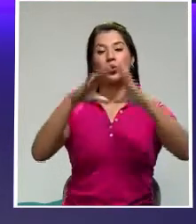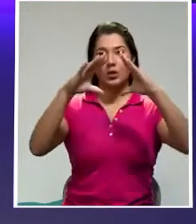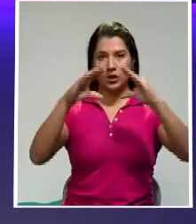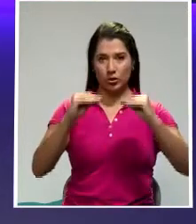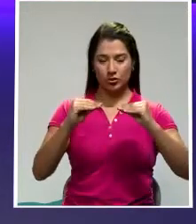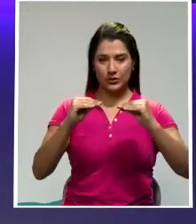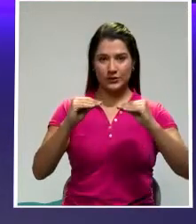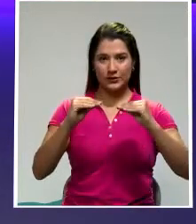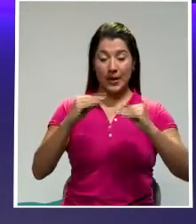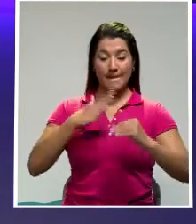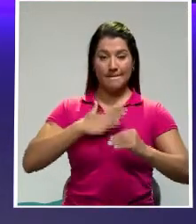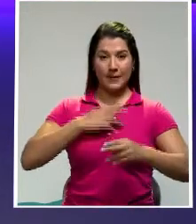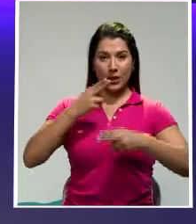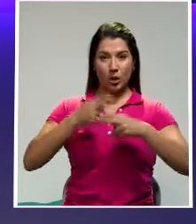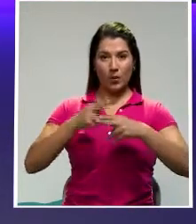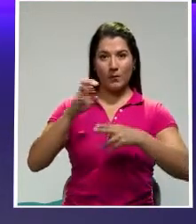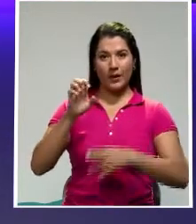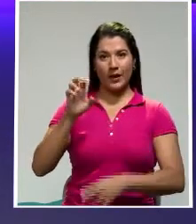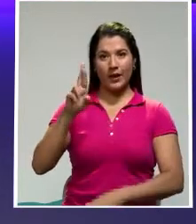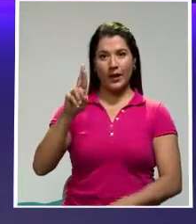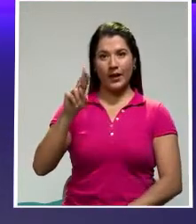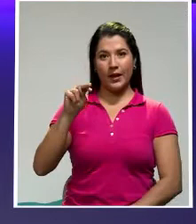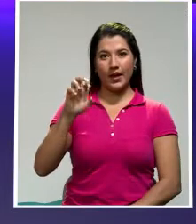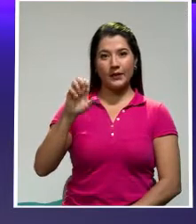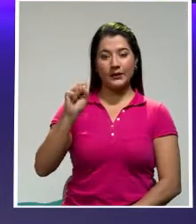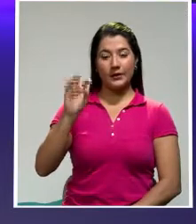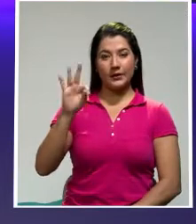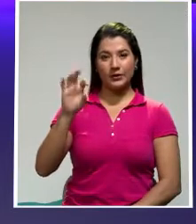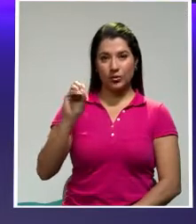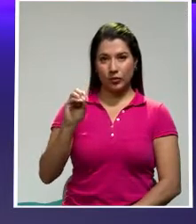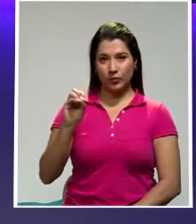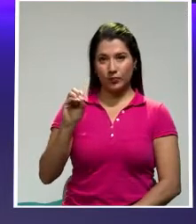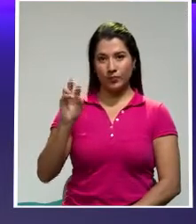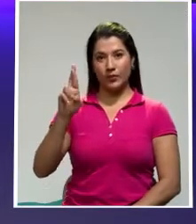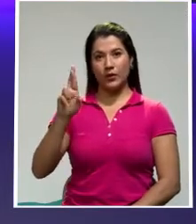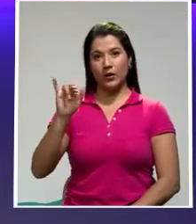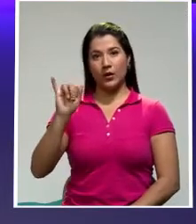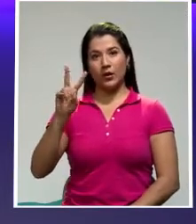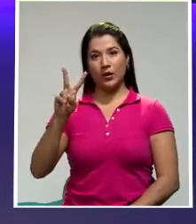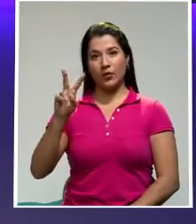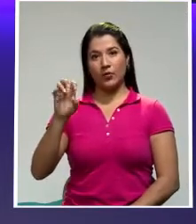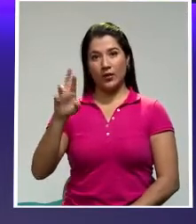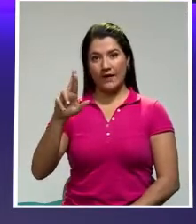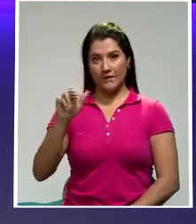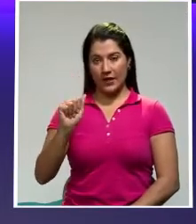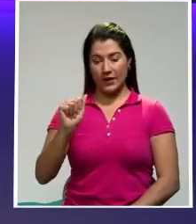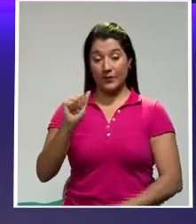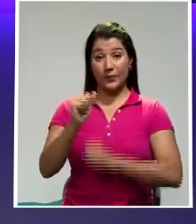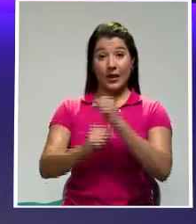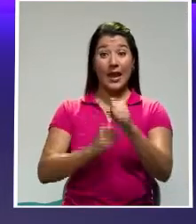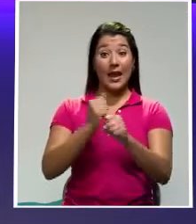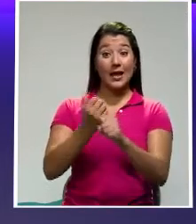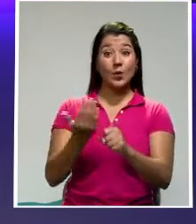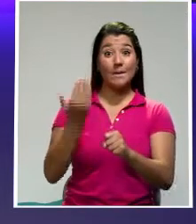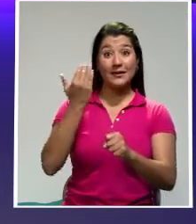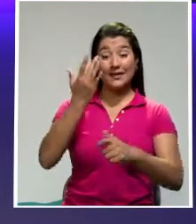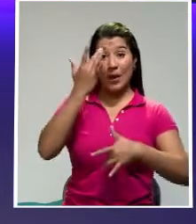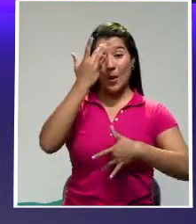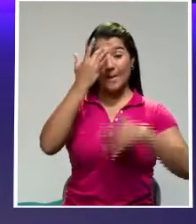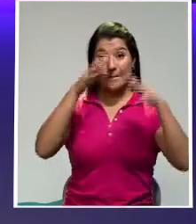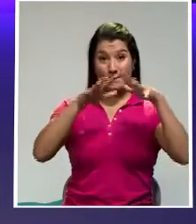minutos. Soy Ernesto Rivera. El año pasado la pandemia